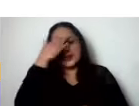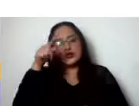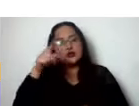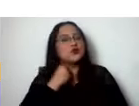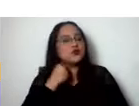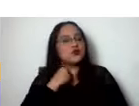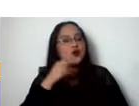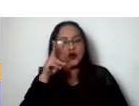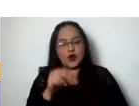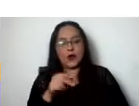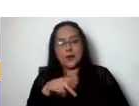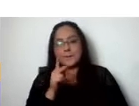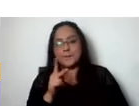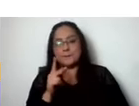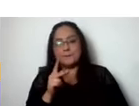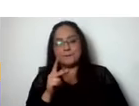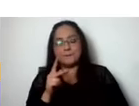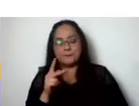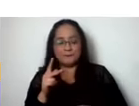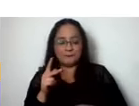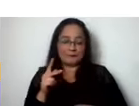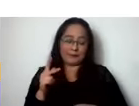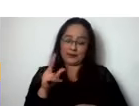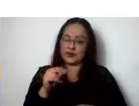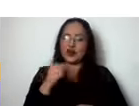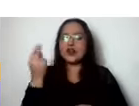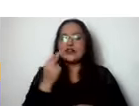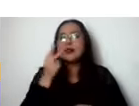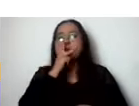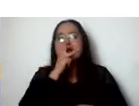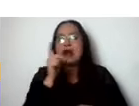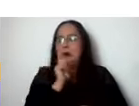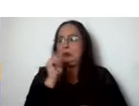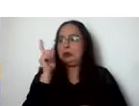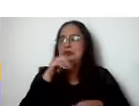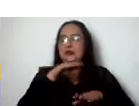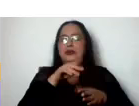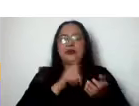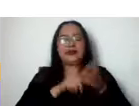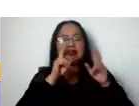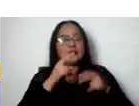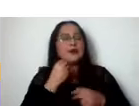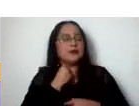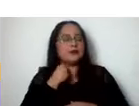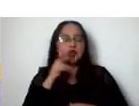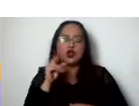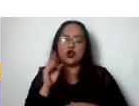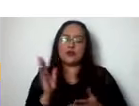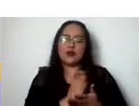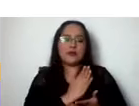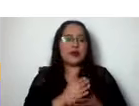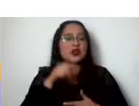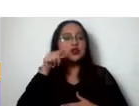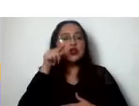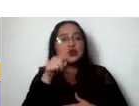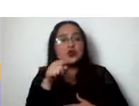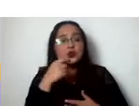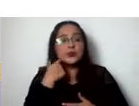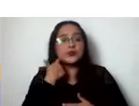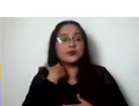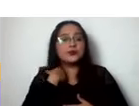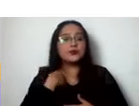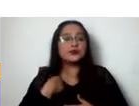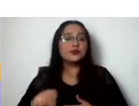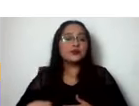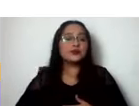pero entonces no necesitas usar términos jurídicos. Desde tu espacio, desde